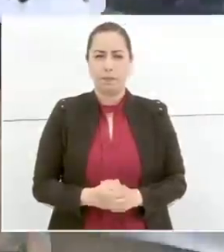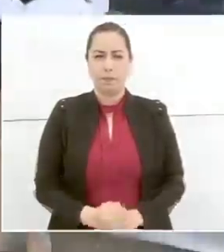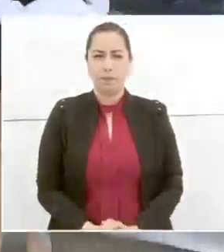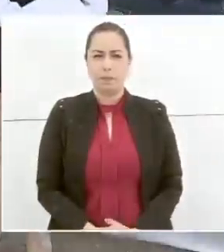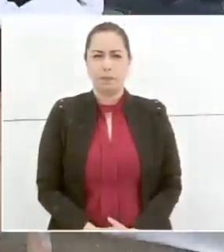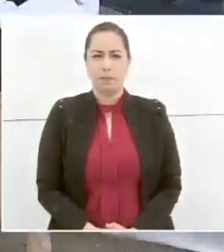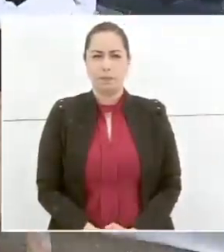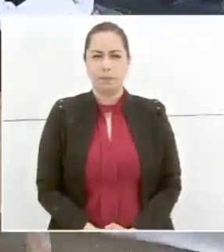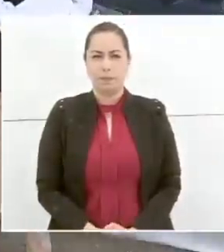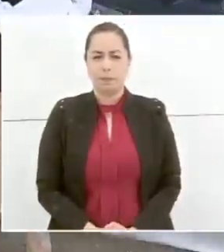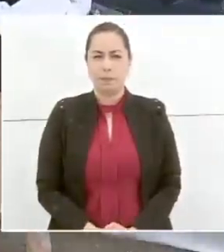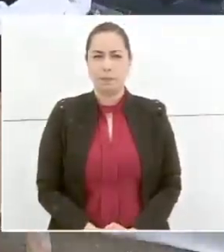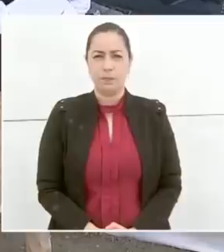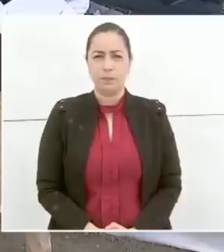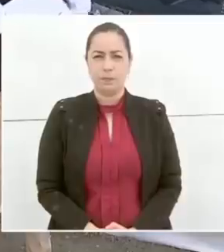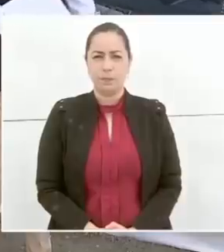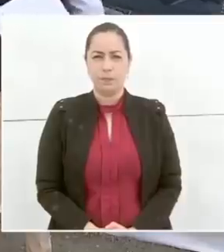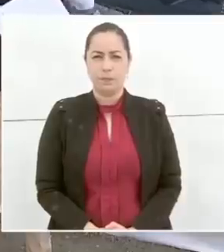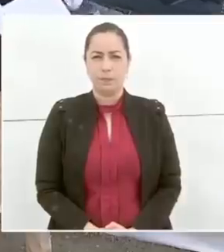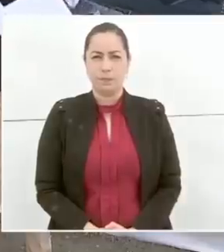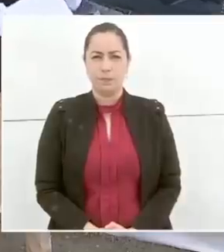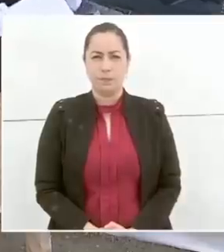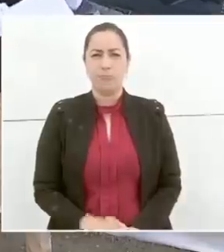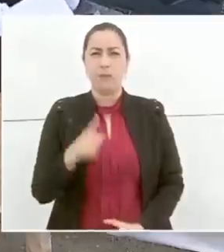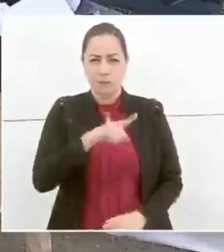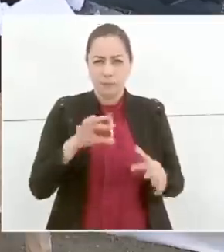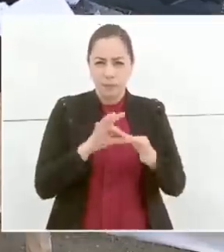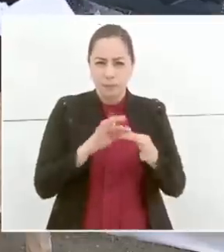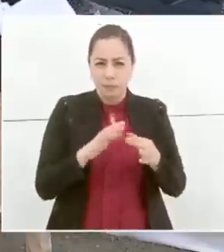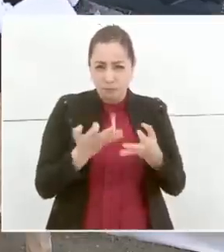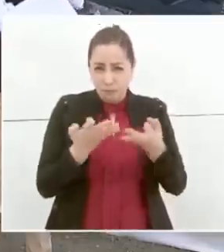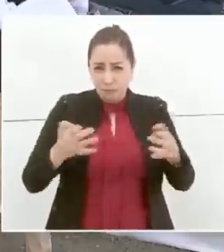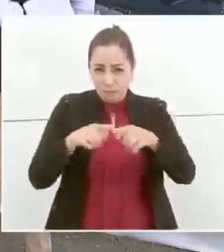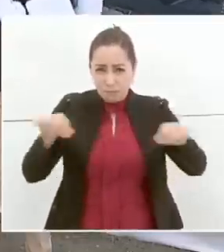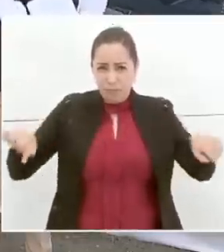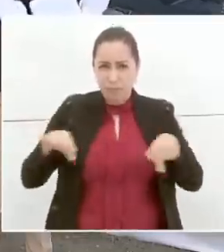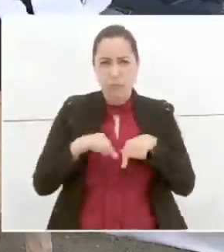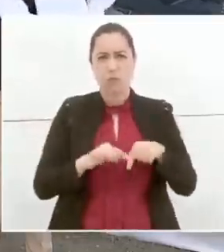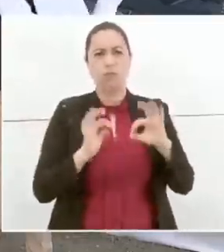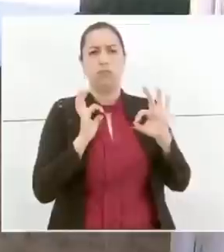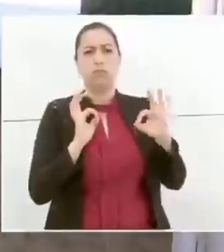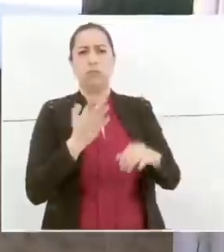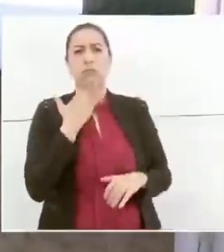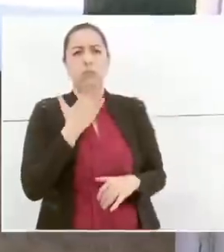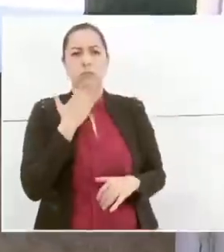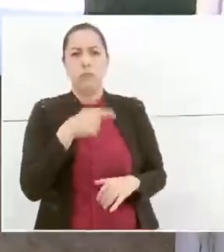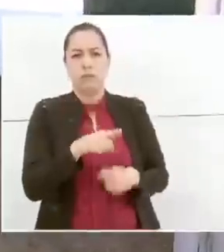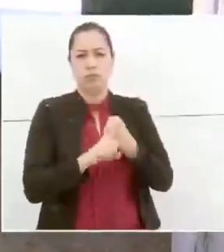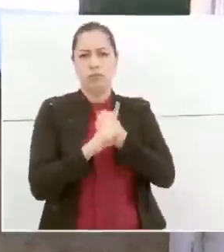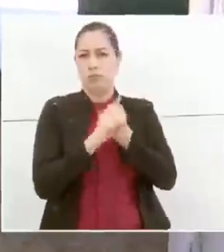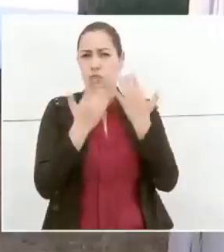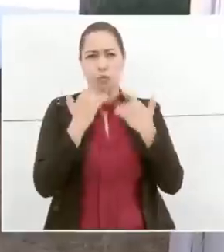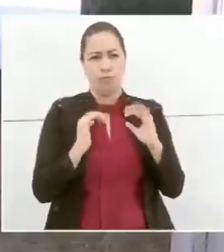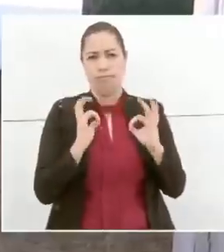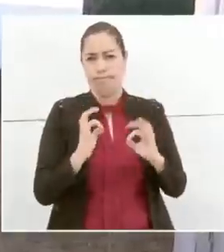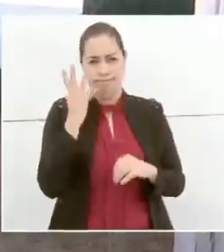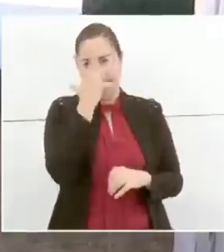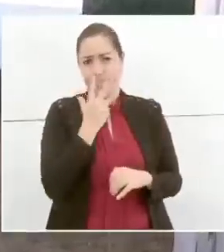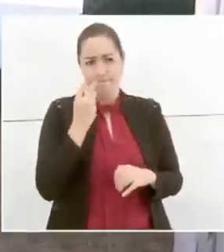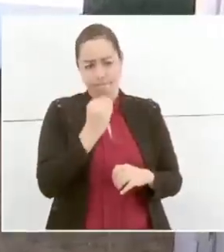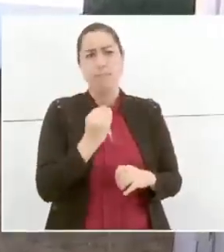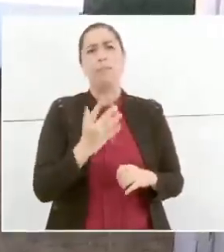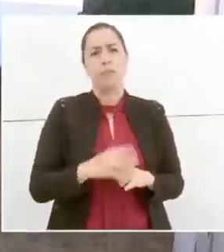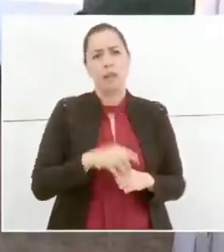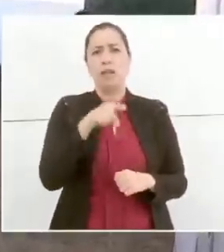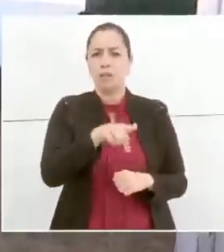Ah, tú dices por la inversión. O sea, por el terreno, pues. Por el terreno, pues eso no hay ningún problema. No, pues el terreno está bien padre. Uno va ahí, está muy bonita la zona, se puede